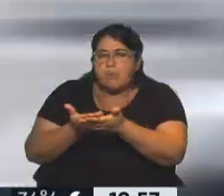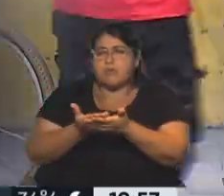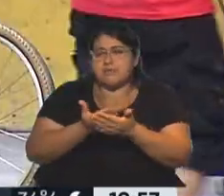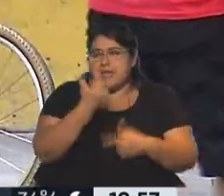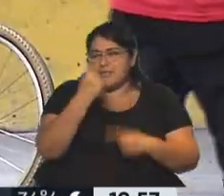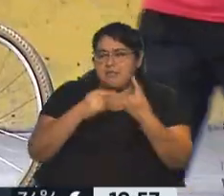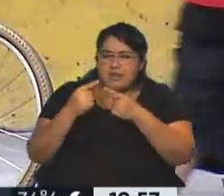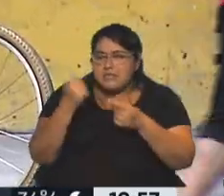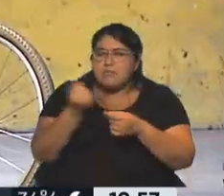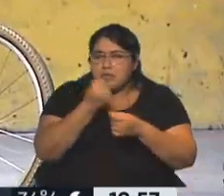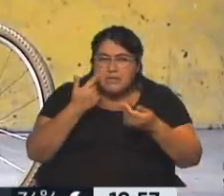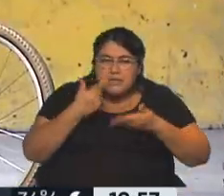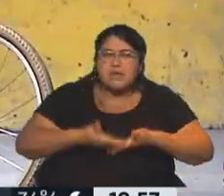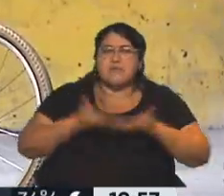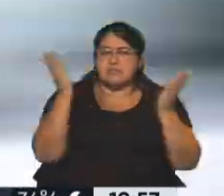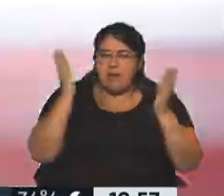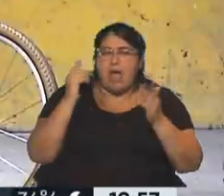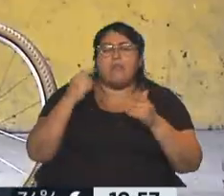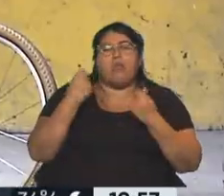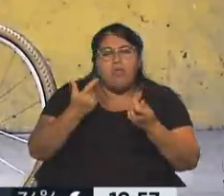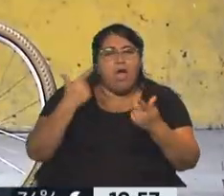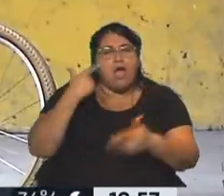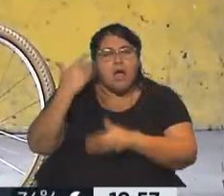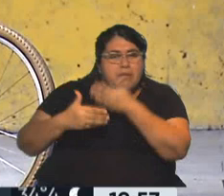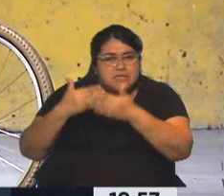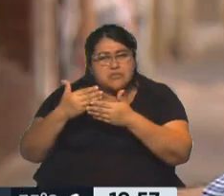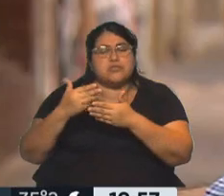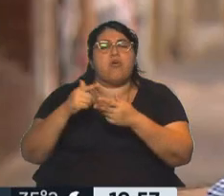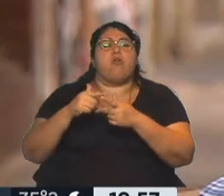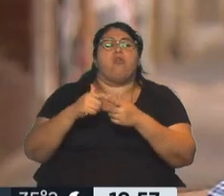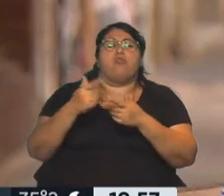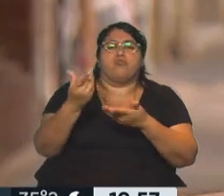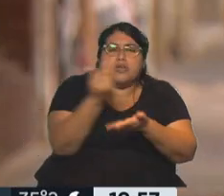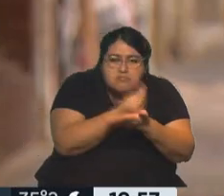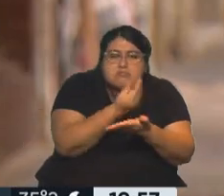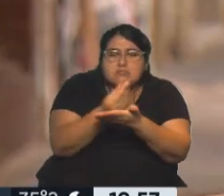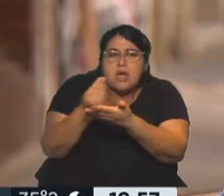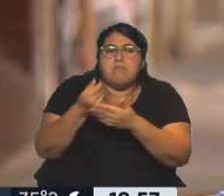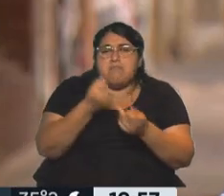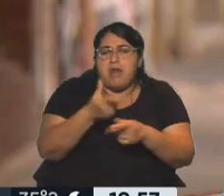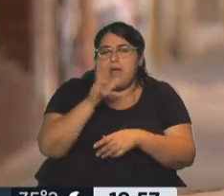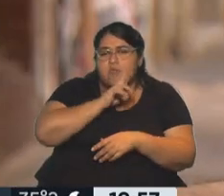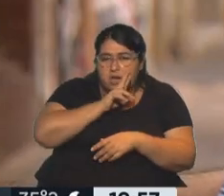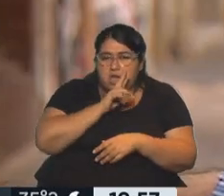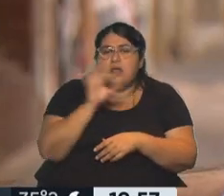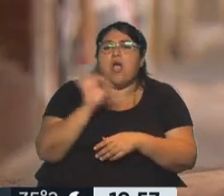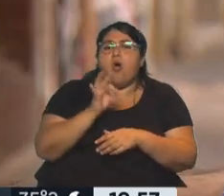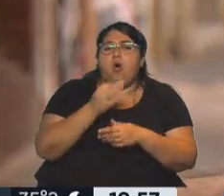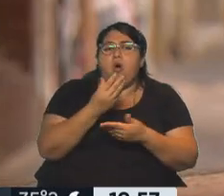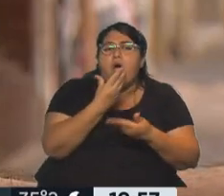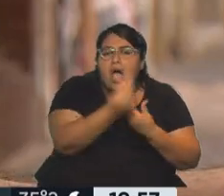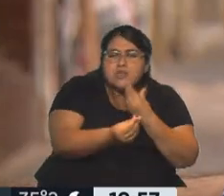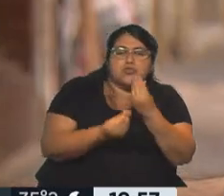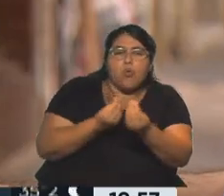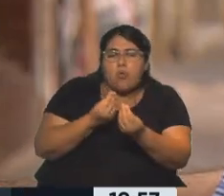temas tanto a partir de capacitaciones todo lo que sea cupos de trabajo para mujeres o incentivos digamos